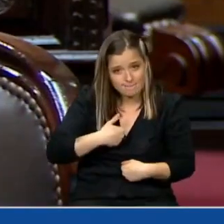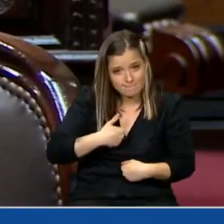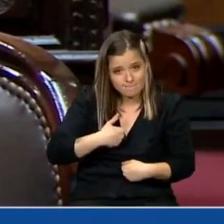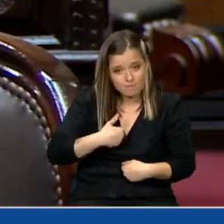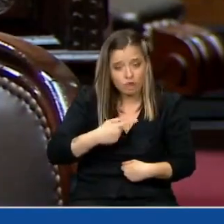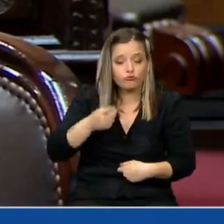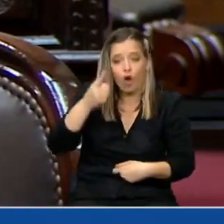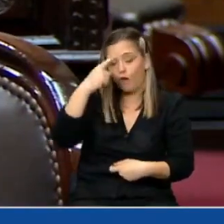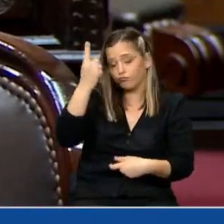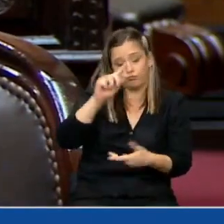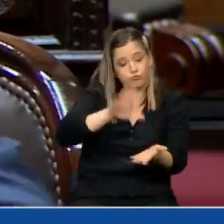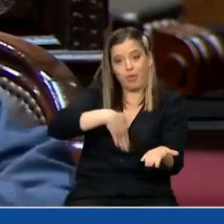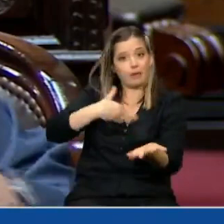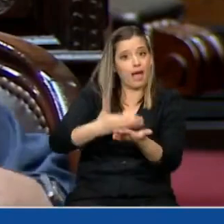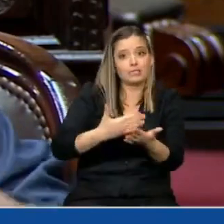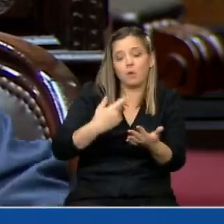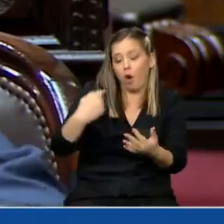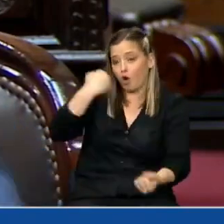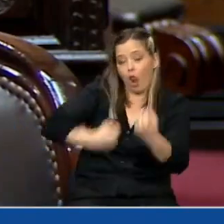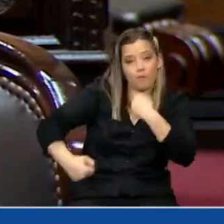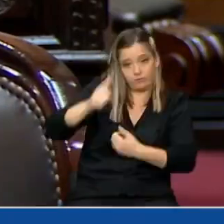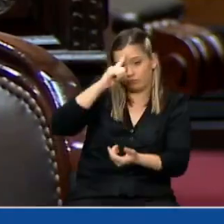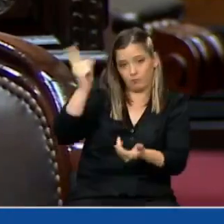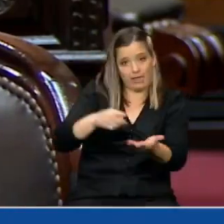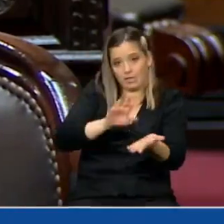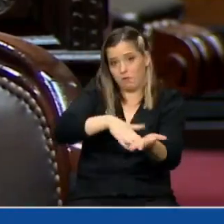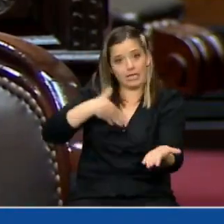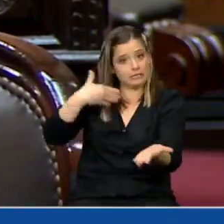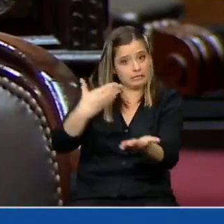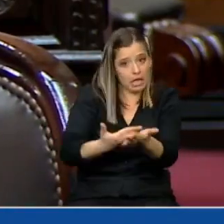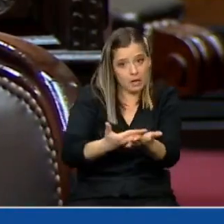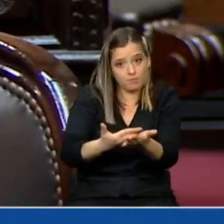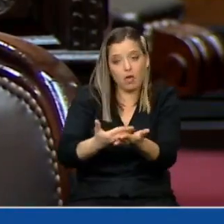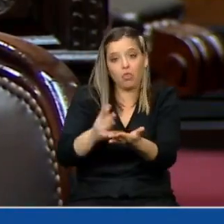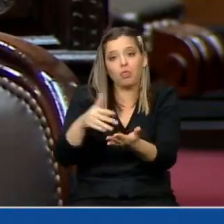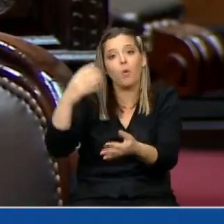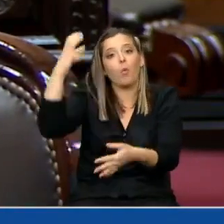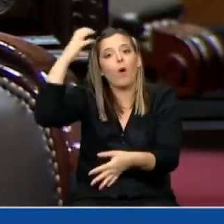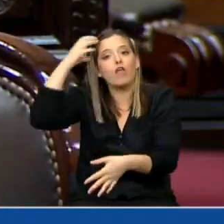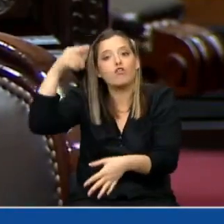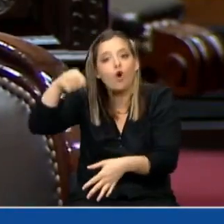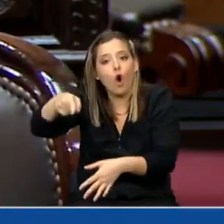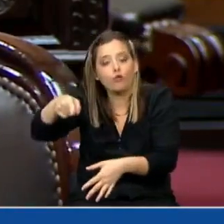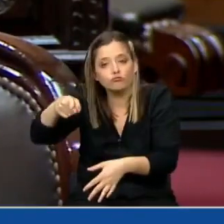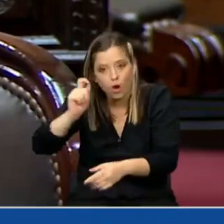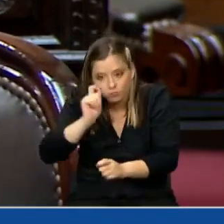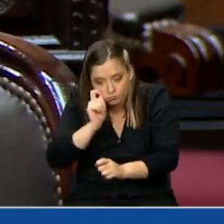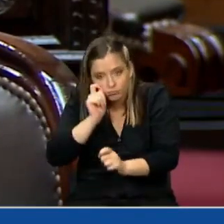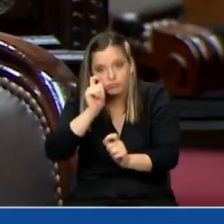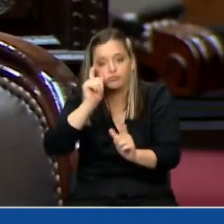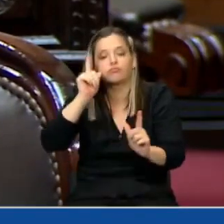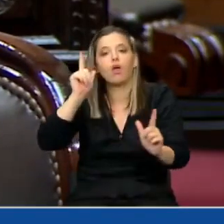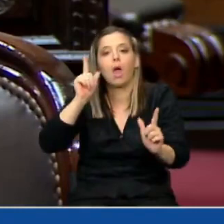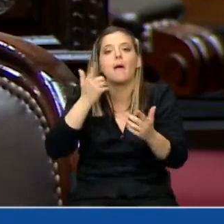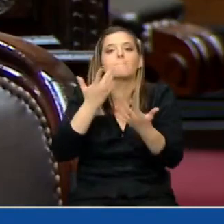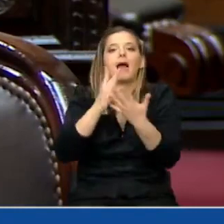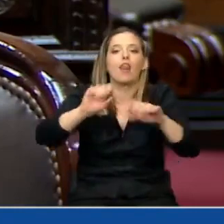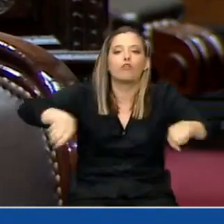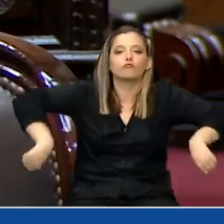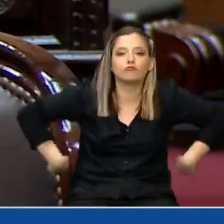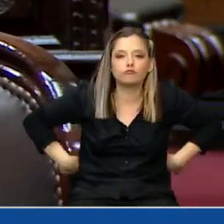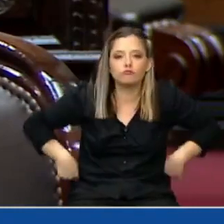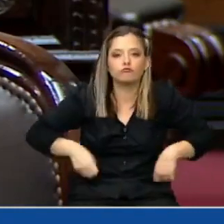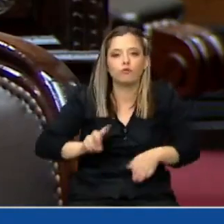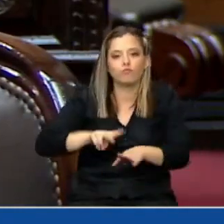me desmayé de los golpes y amanecí en un baño con las manos atrás de las piernas, boca abajo,